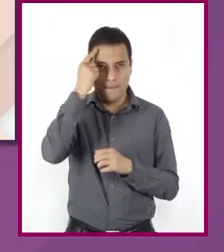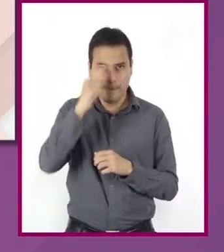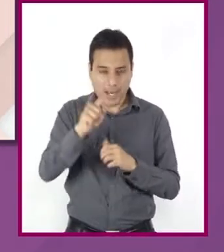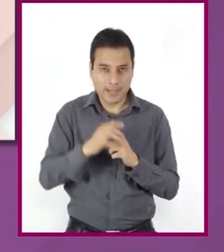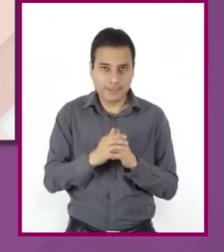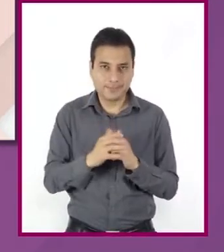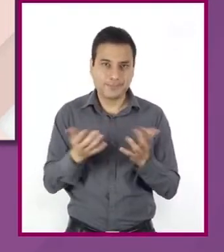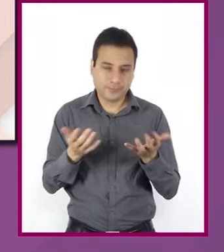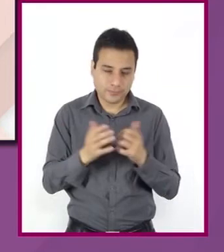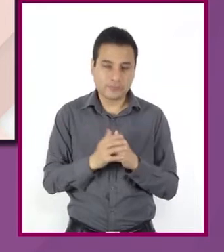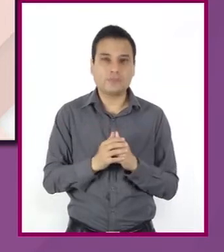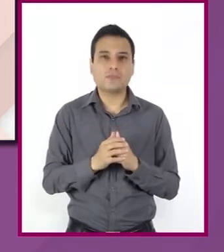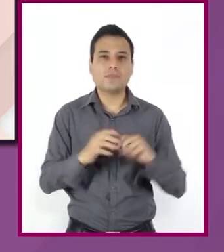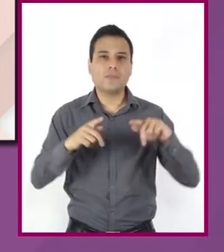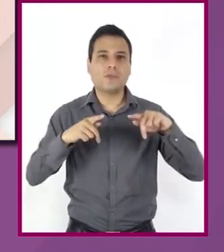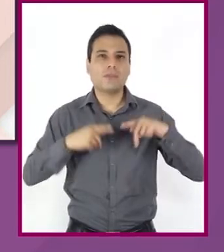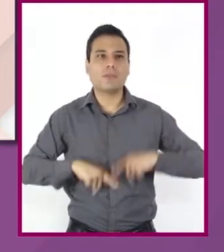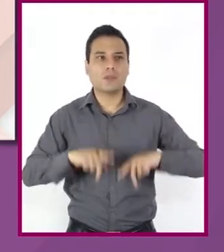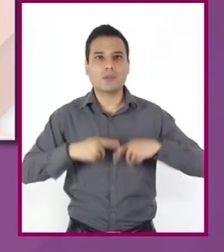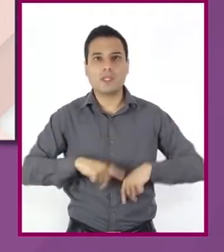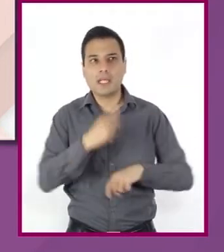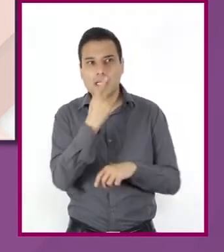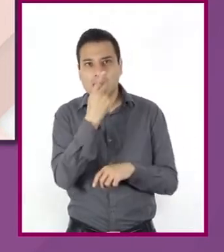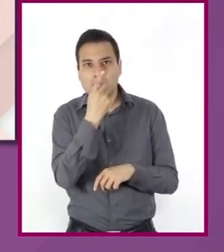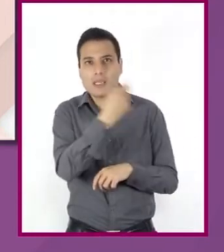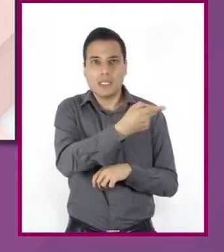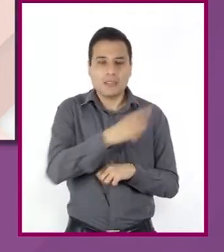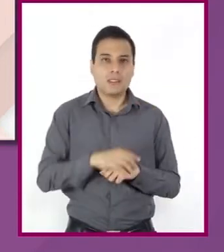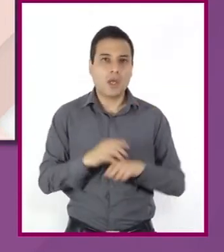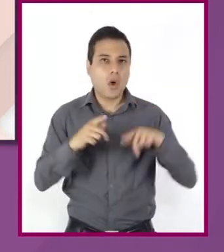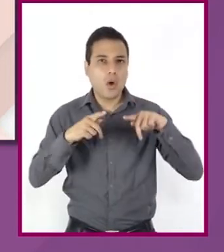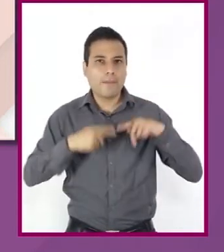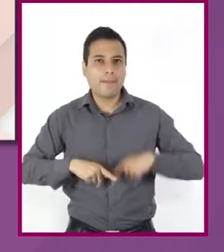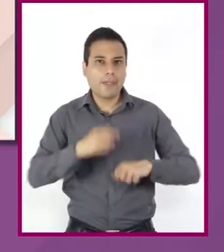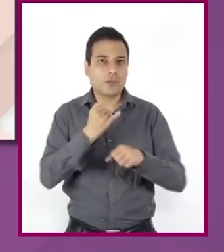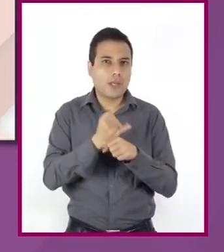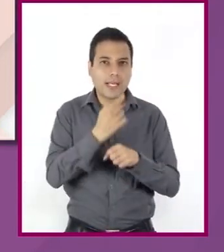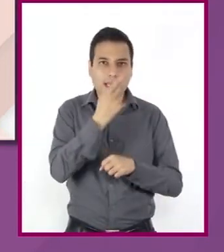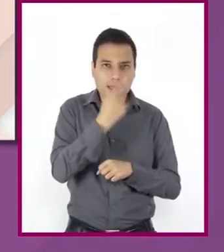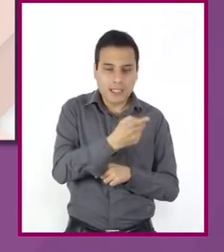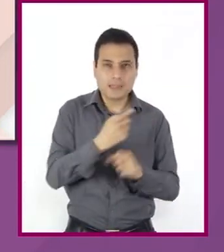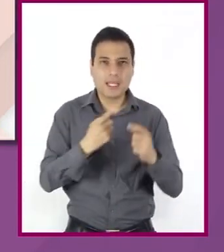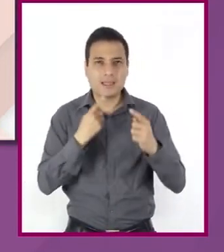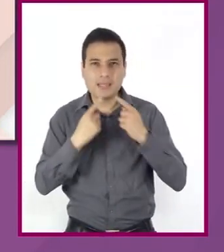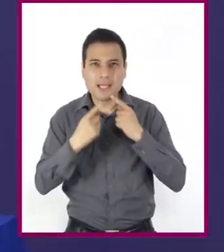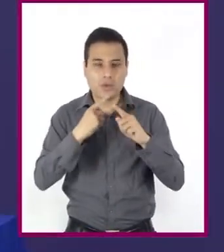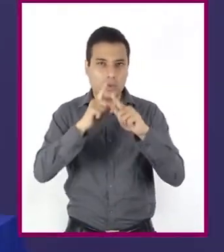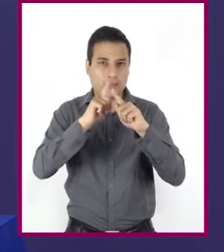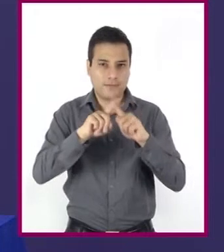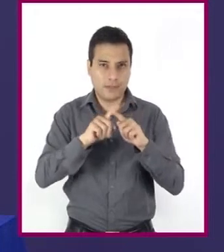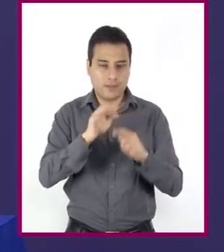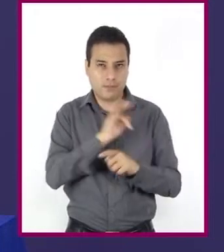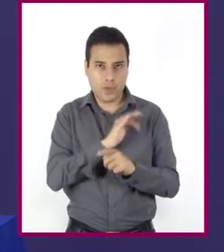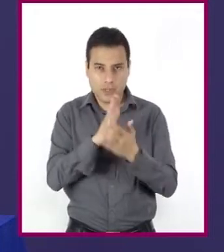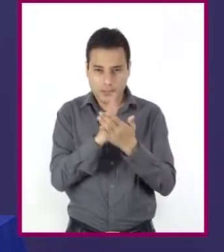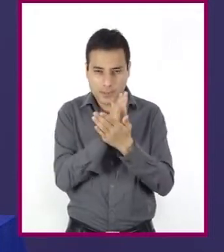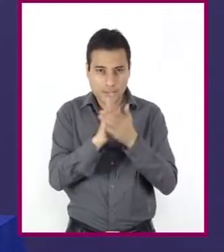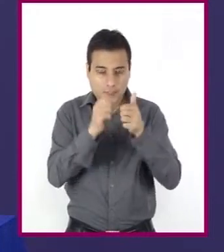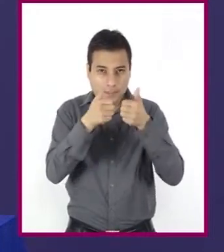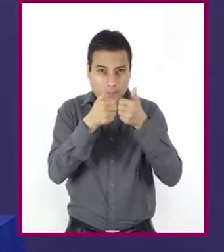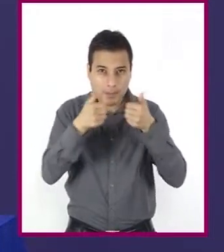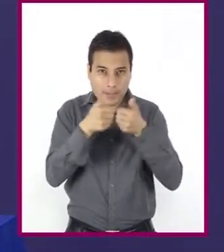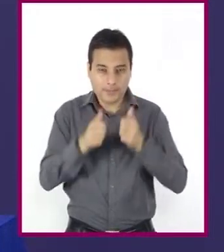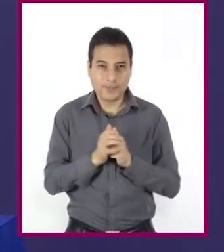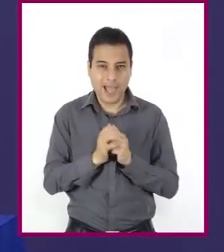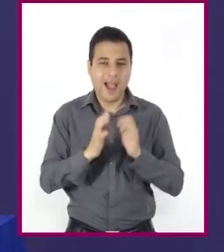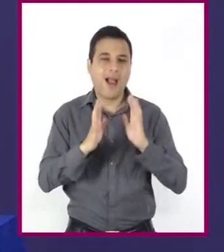citas, incisos, intervenciones de distintos interlocutores en un diálogo, entre otros. Ahora que ya recordamos qué